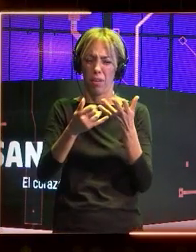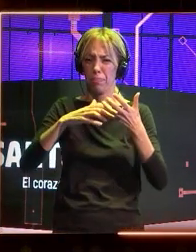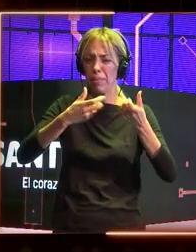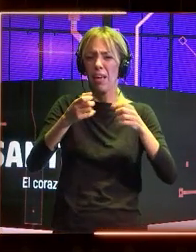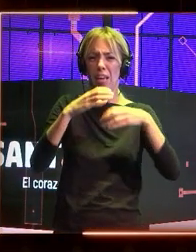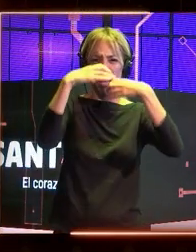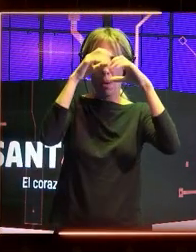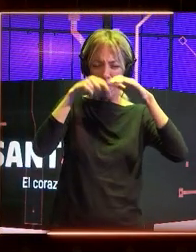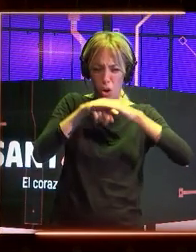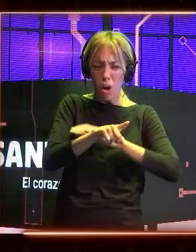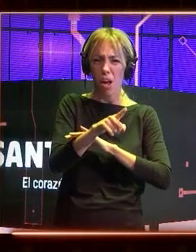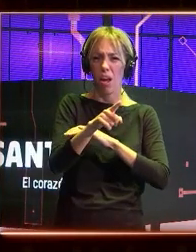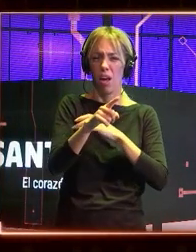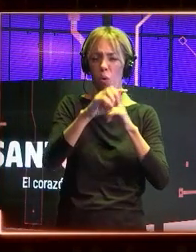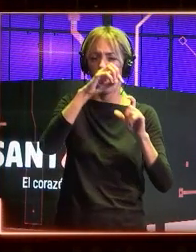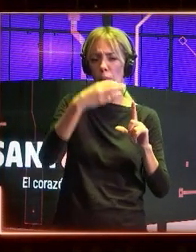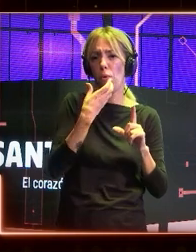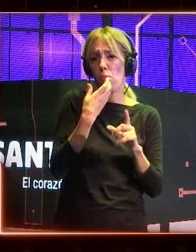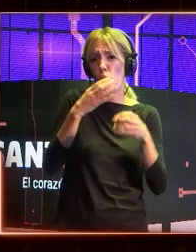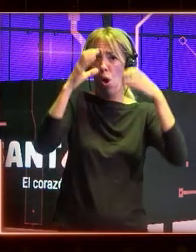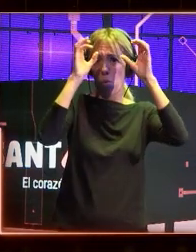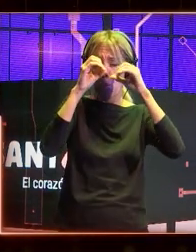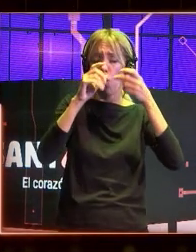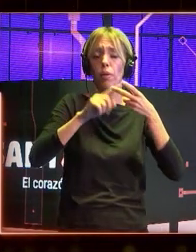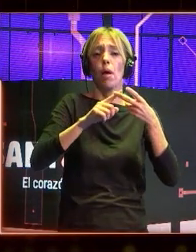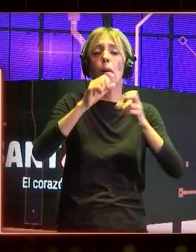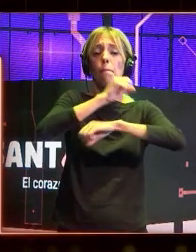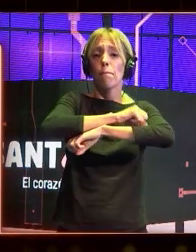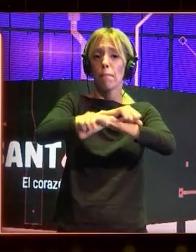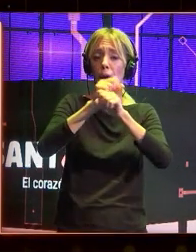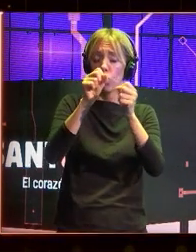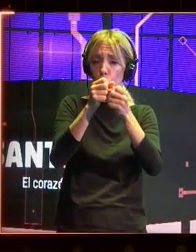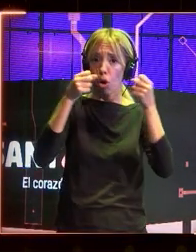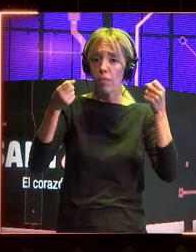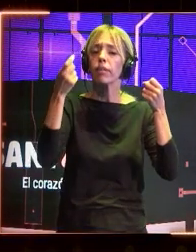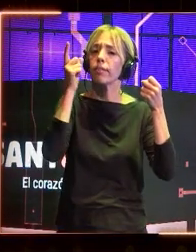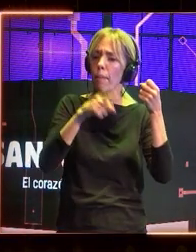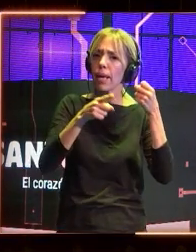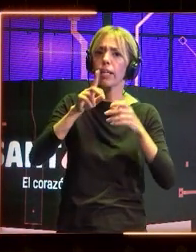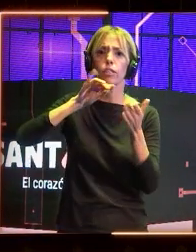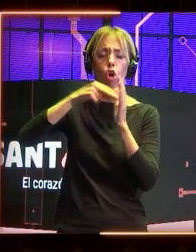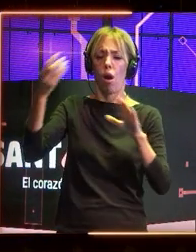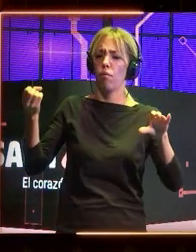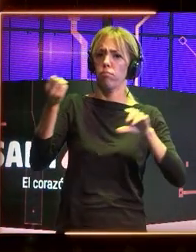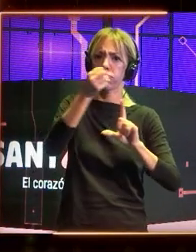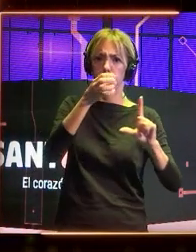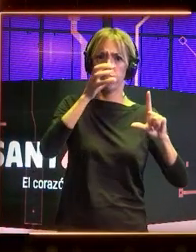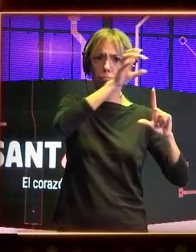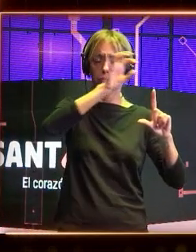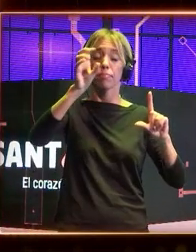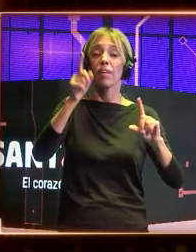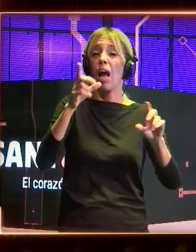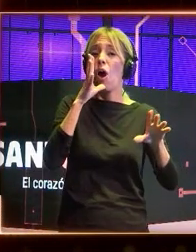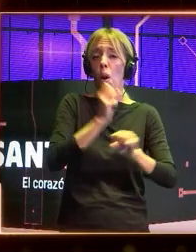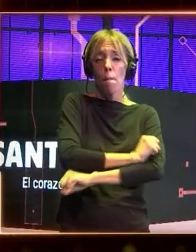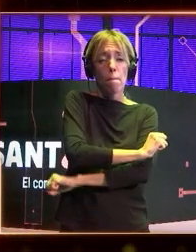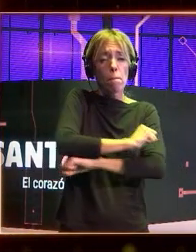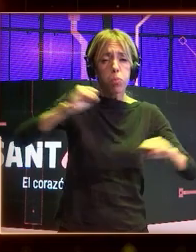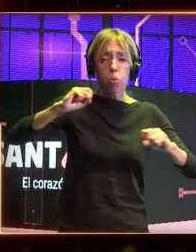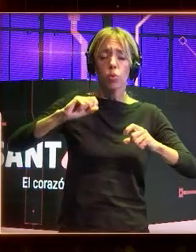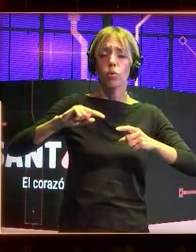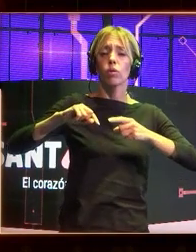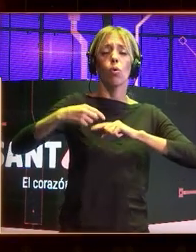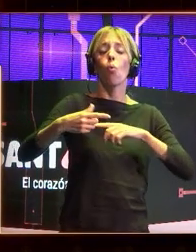navegadores webs no como el Buscador de Google pues Microsoft ha empezado a meter toda esta tecnología ahí y el Boom de la guía generativa se